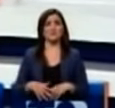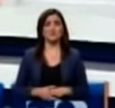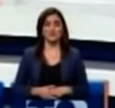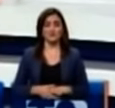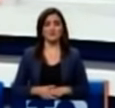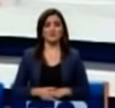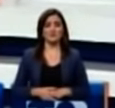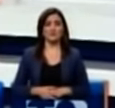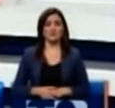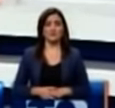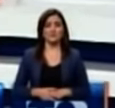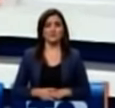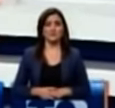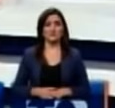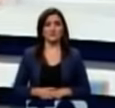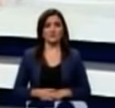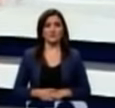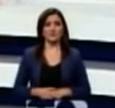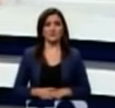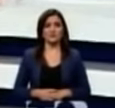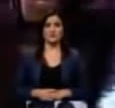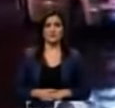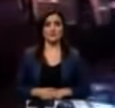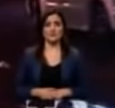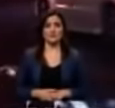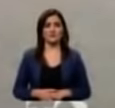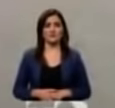bajo el agua tras el torrencial aguacero.